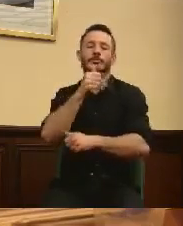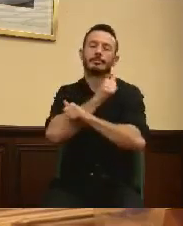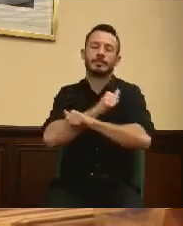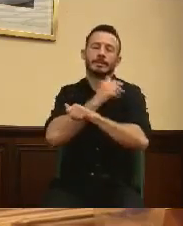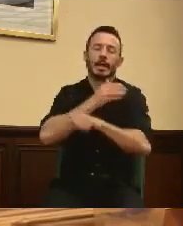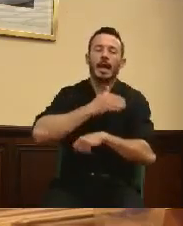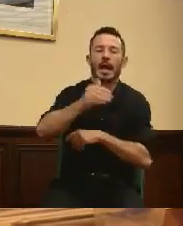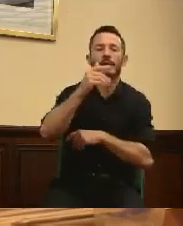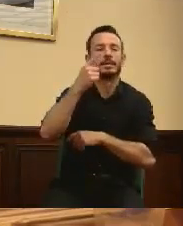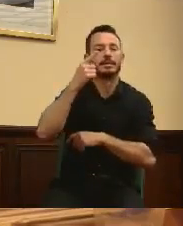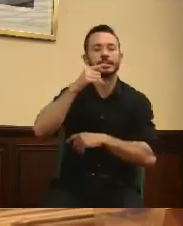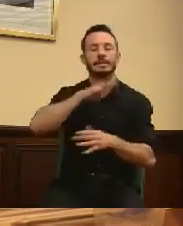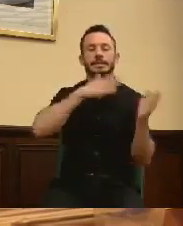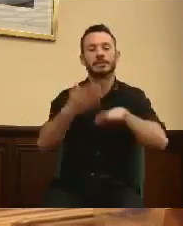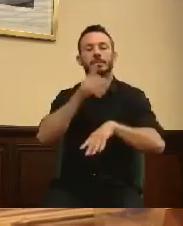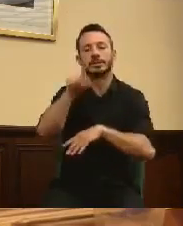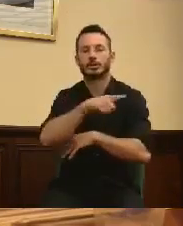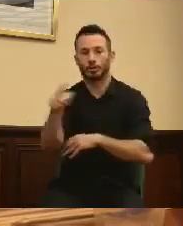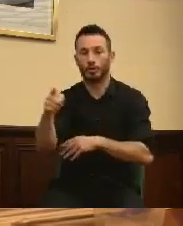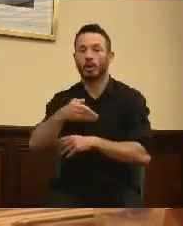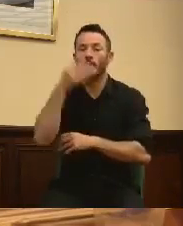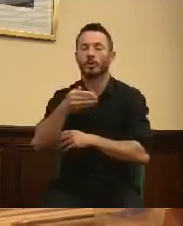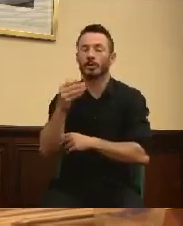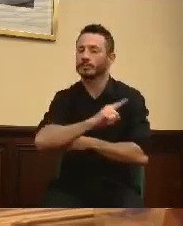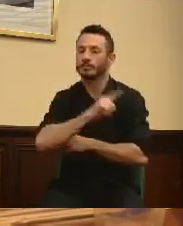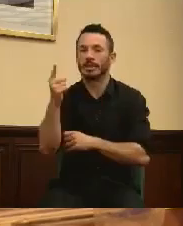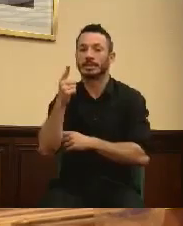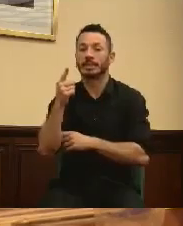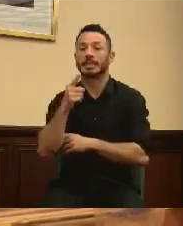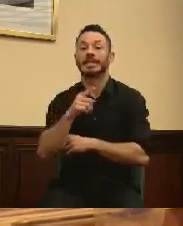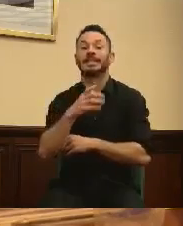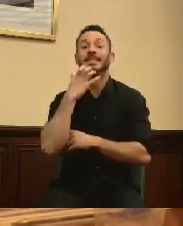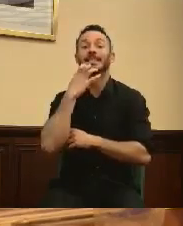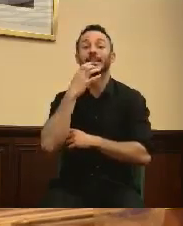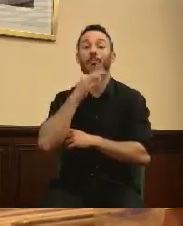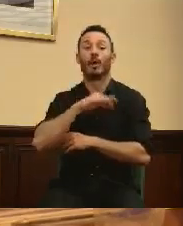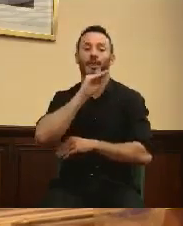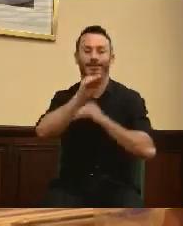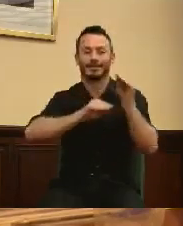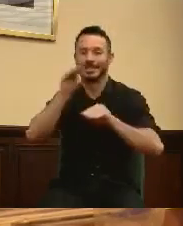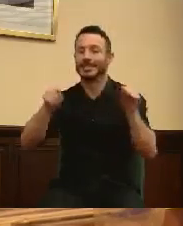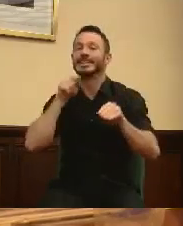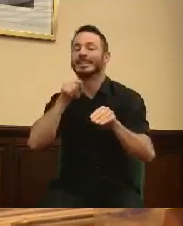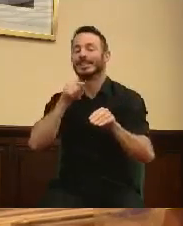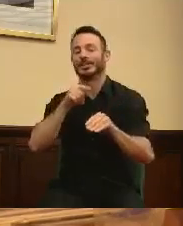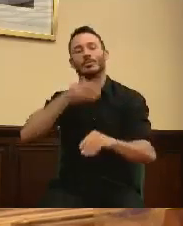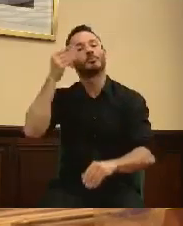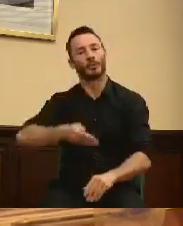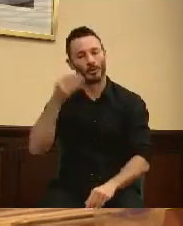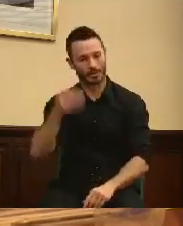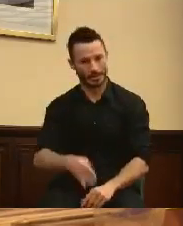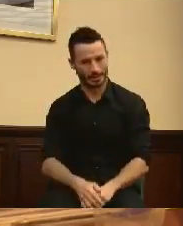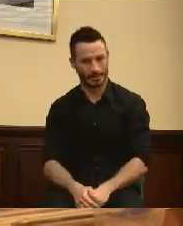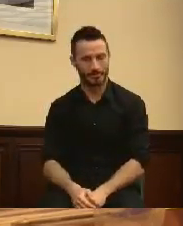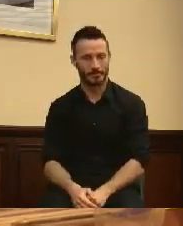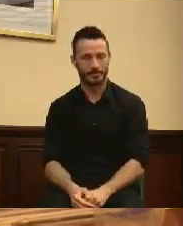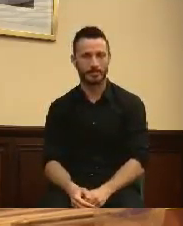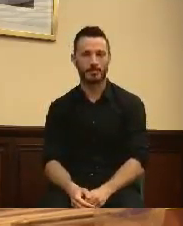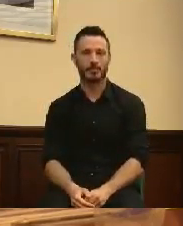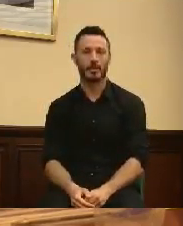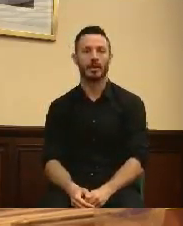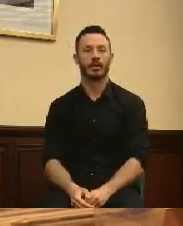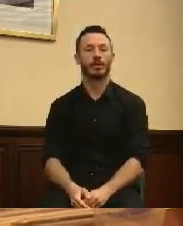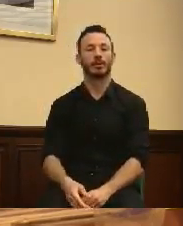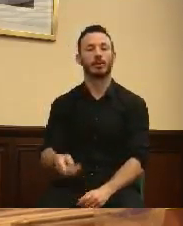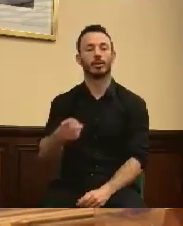lo verdaderamente importante es el simple hecho de la celebración de un referéndum. Nuestra postura en esta moción es la defensa de